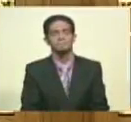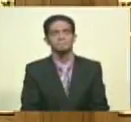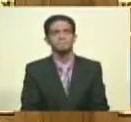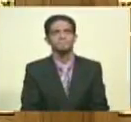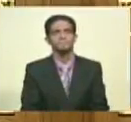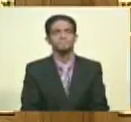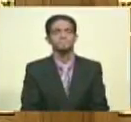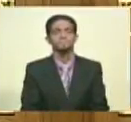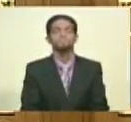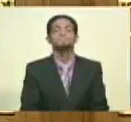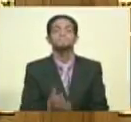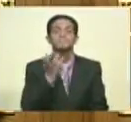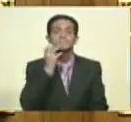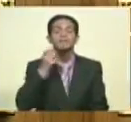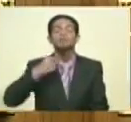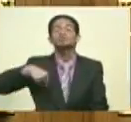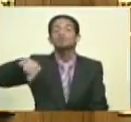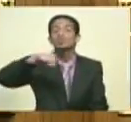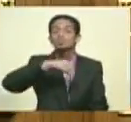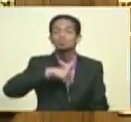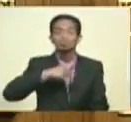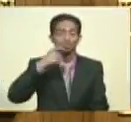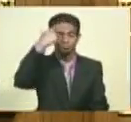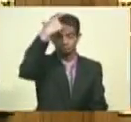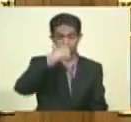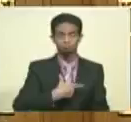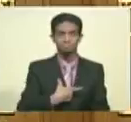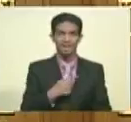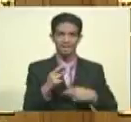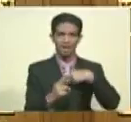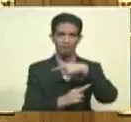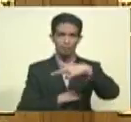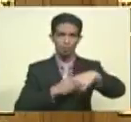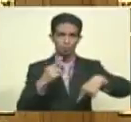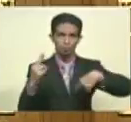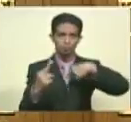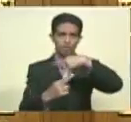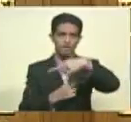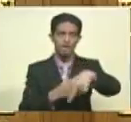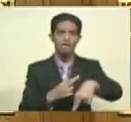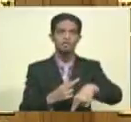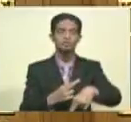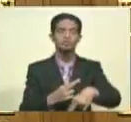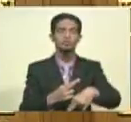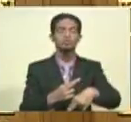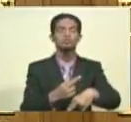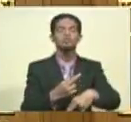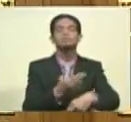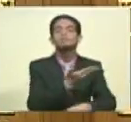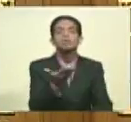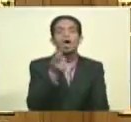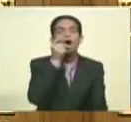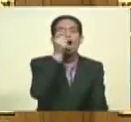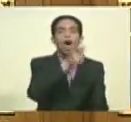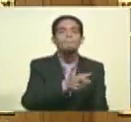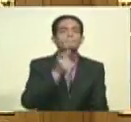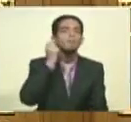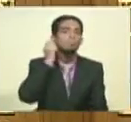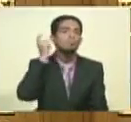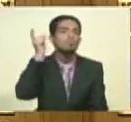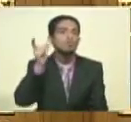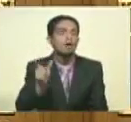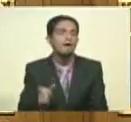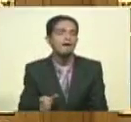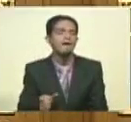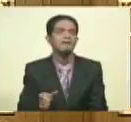Y es que a nosotros los revolucionarios, las revolucionarias, los compañeros, compañeras que sin sentirse como